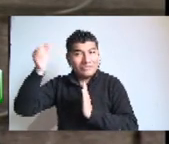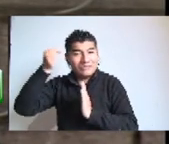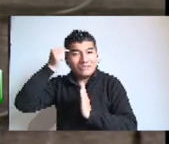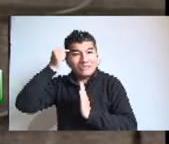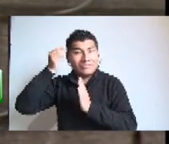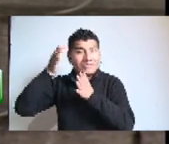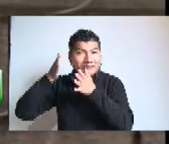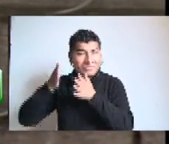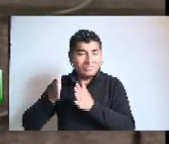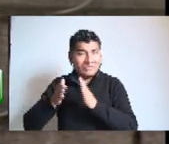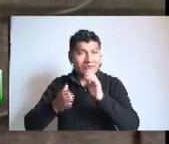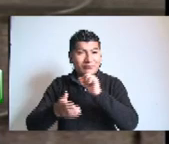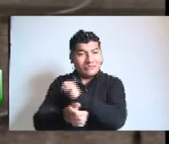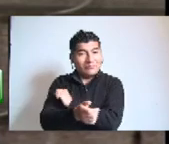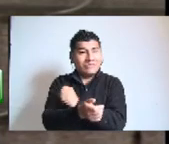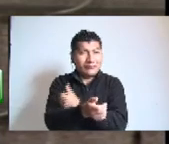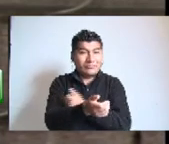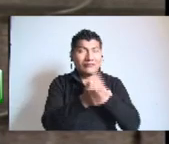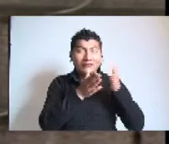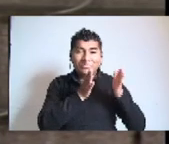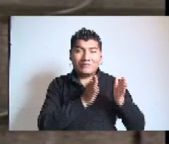gobernantes, las autoridades.